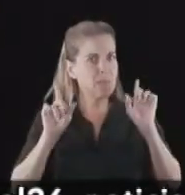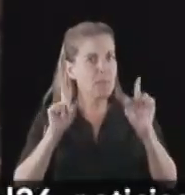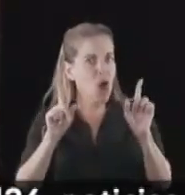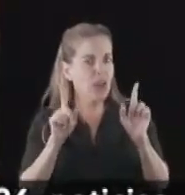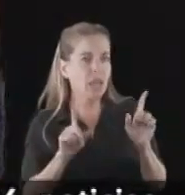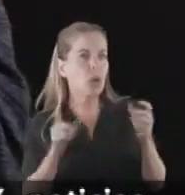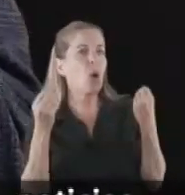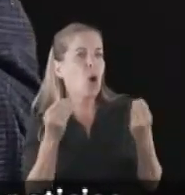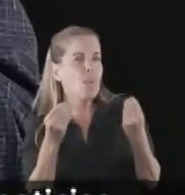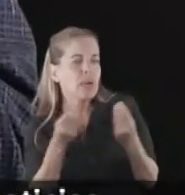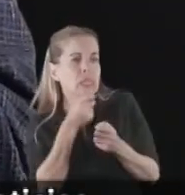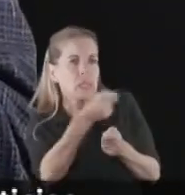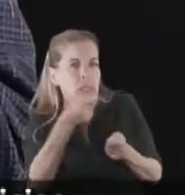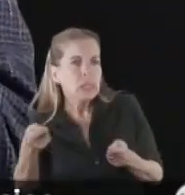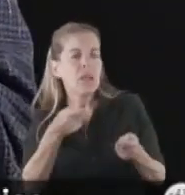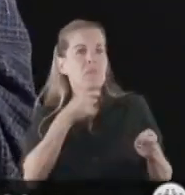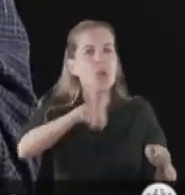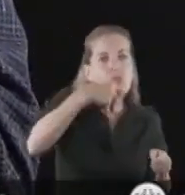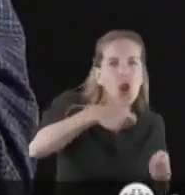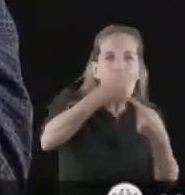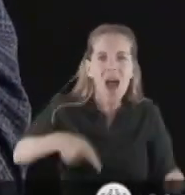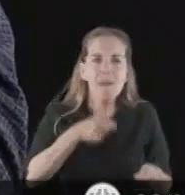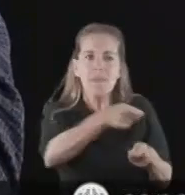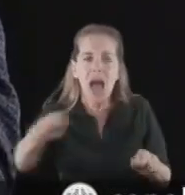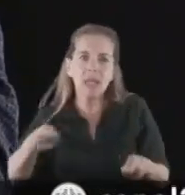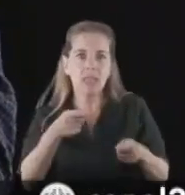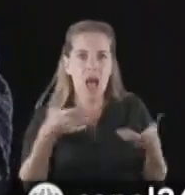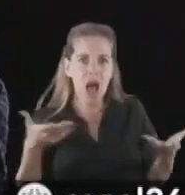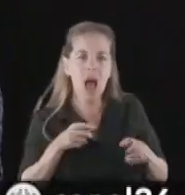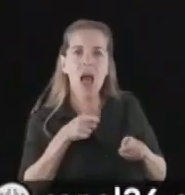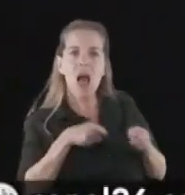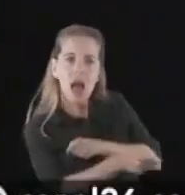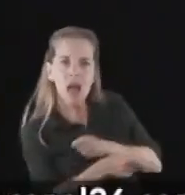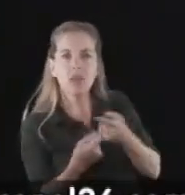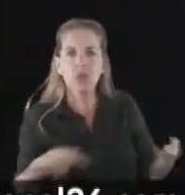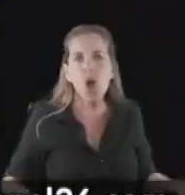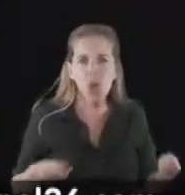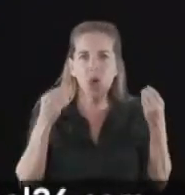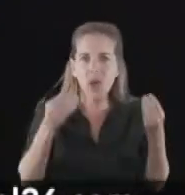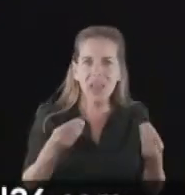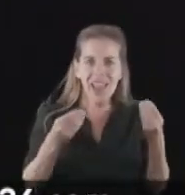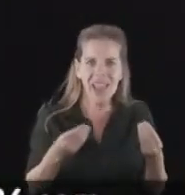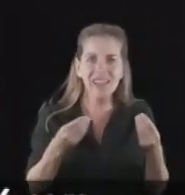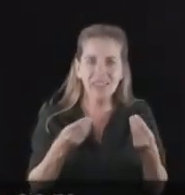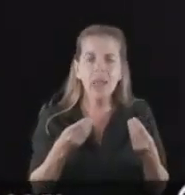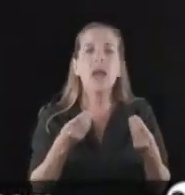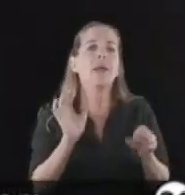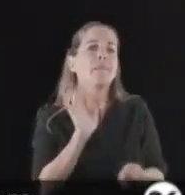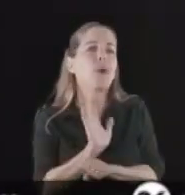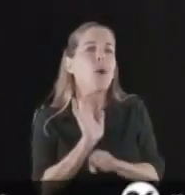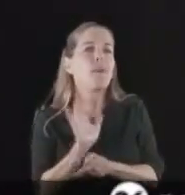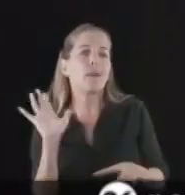organizado, y es un crimen que tiene una triste capacidad, que es la de meterse dentro del